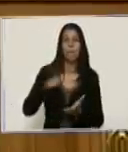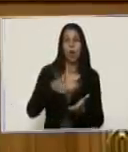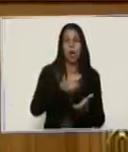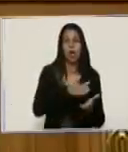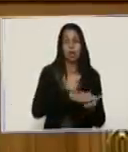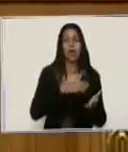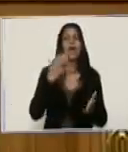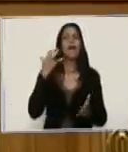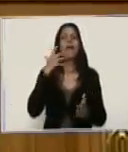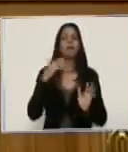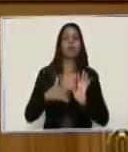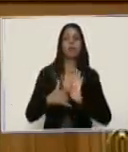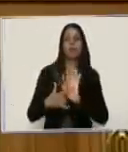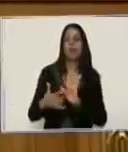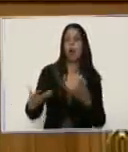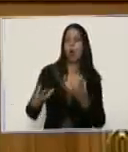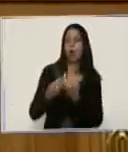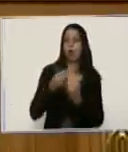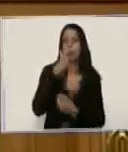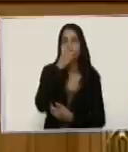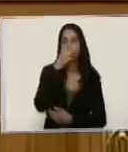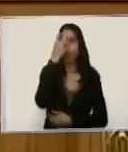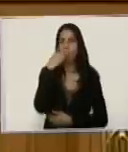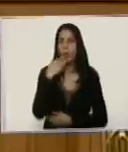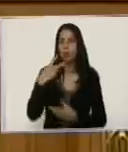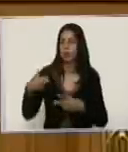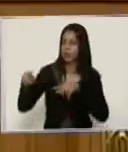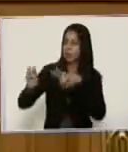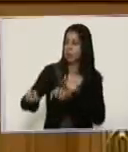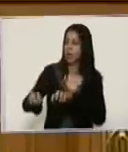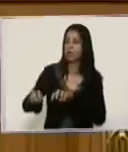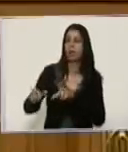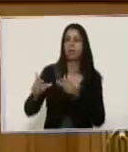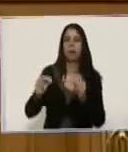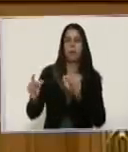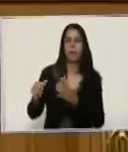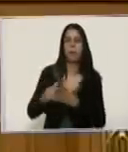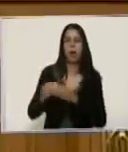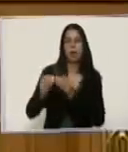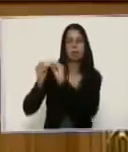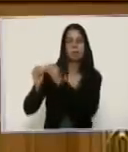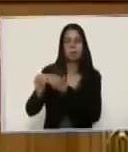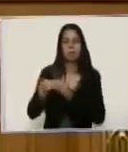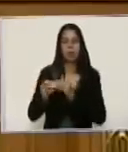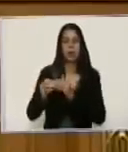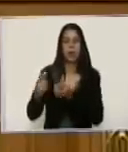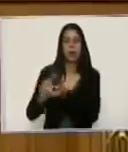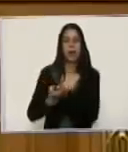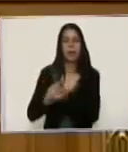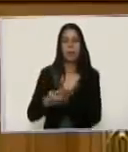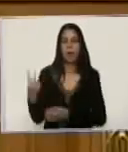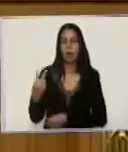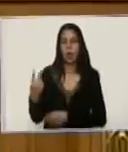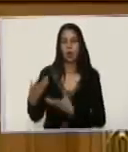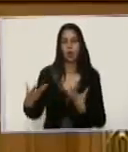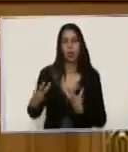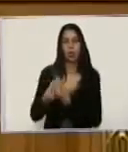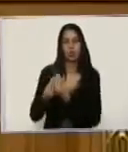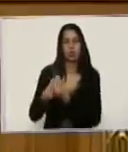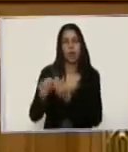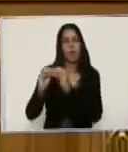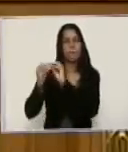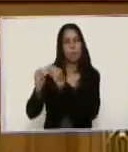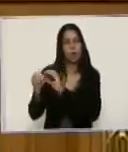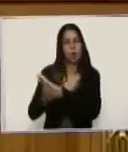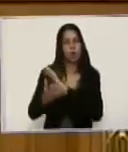de caminar junto al pueblo, de sentarse junto al pueblo y resolver juntos, como hermanas y hermanos, los problemas,